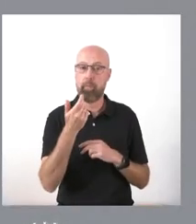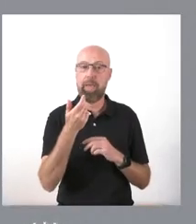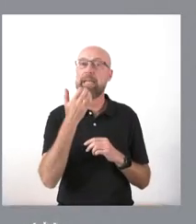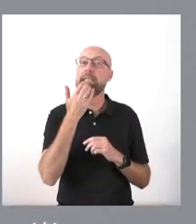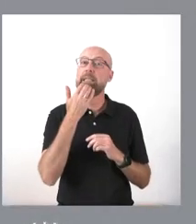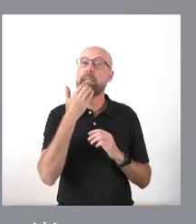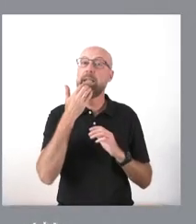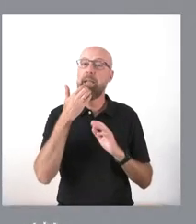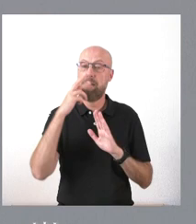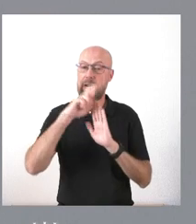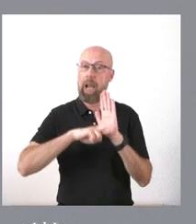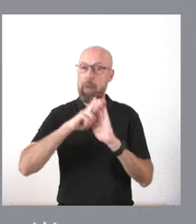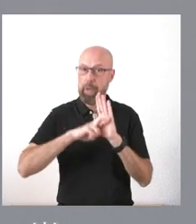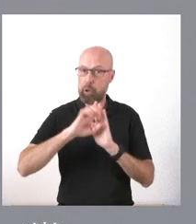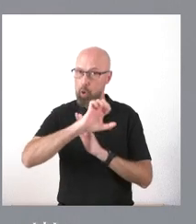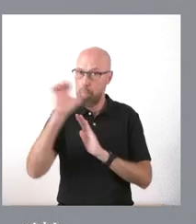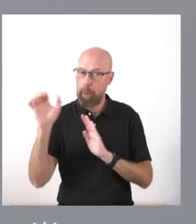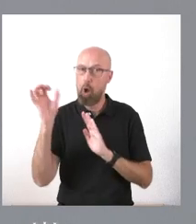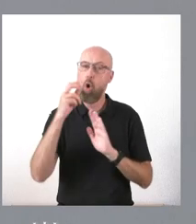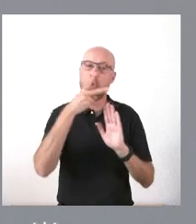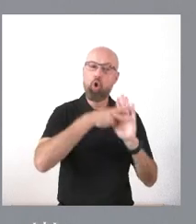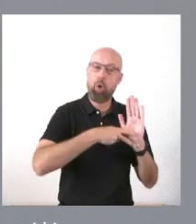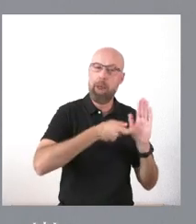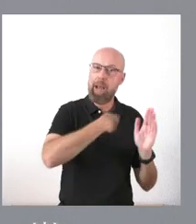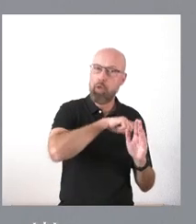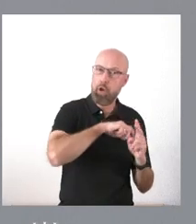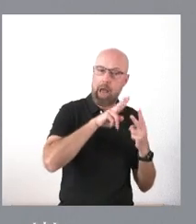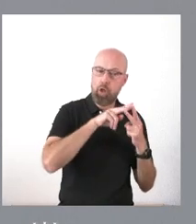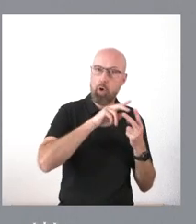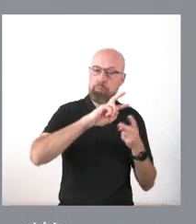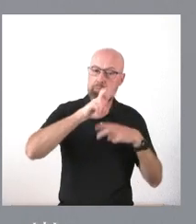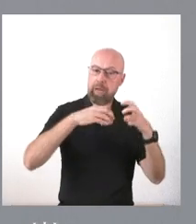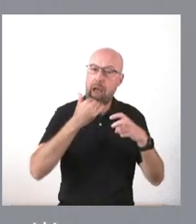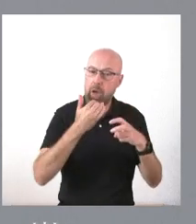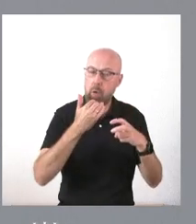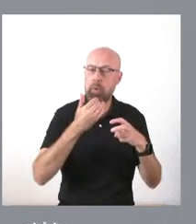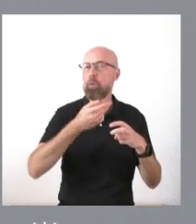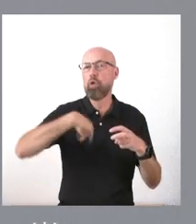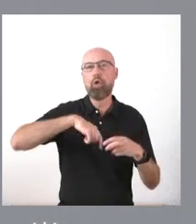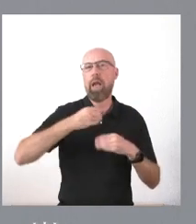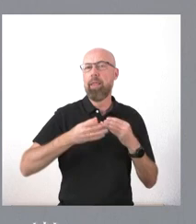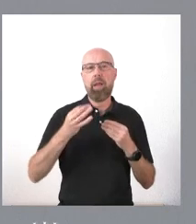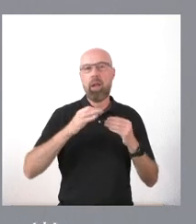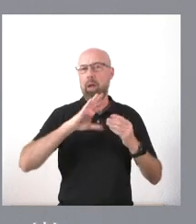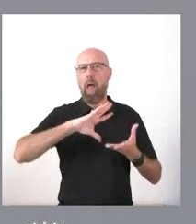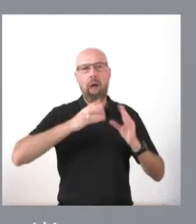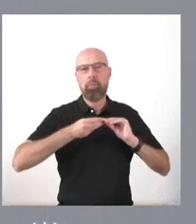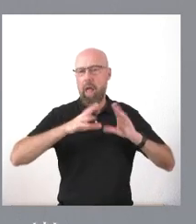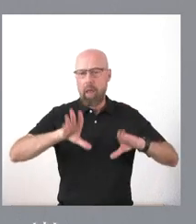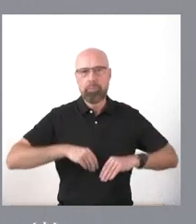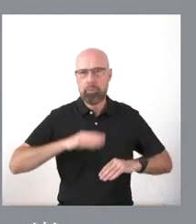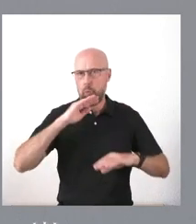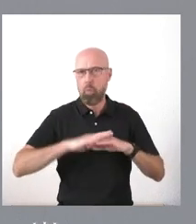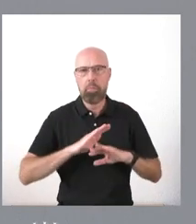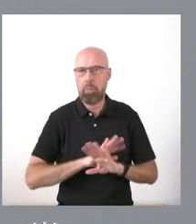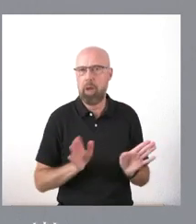se modifica nosotros naturalmente que lo que haremos será aplicarla Y si está modificación mejora a la situación